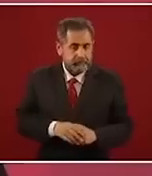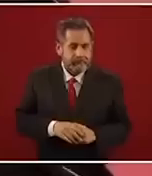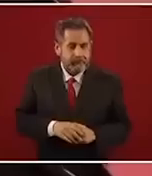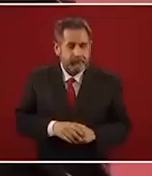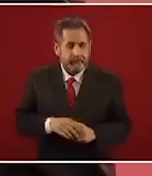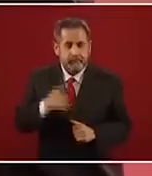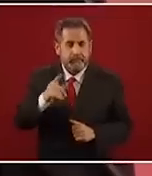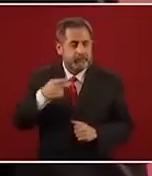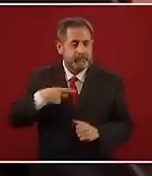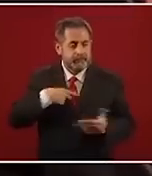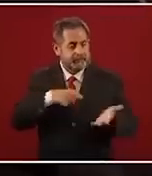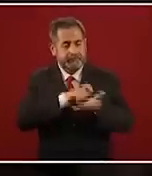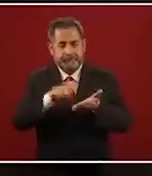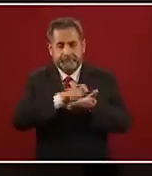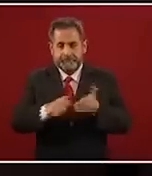un columnista